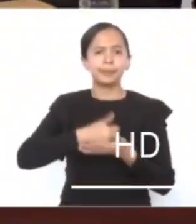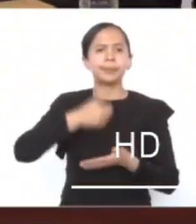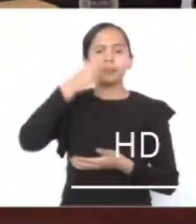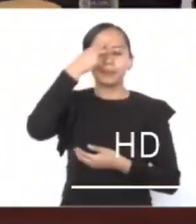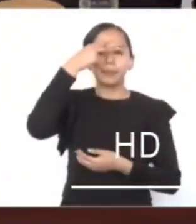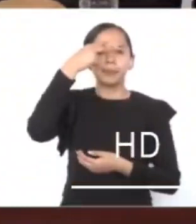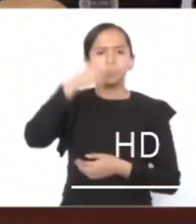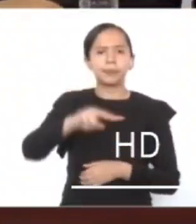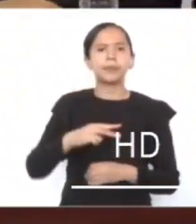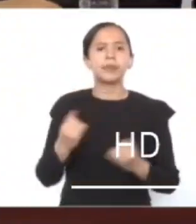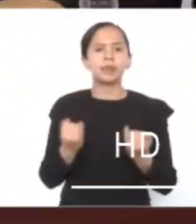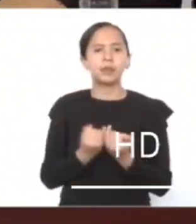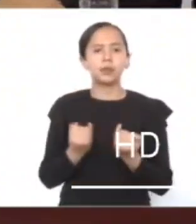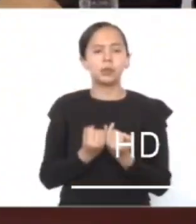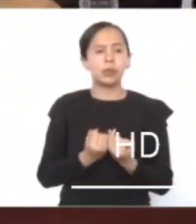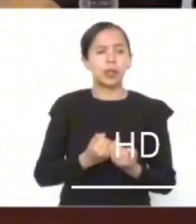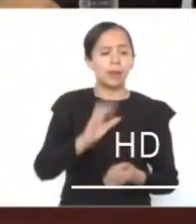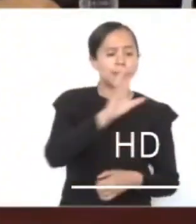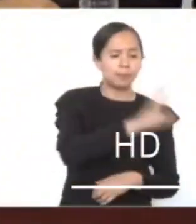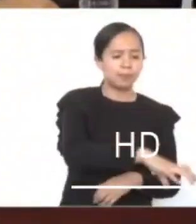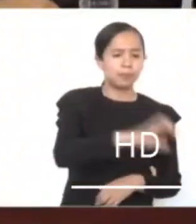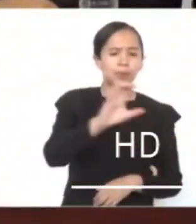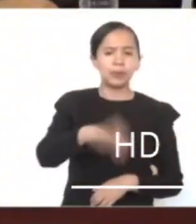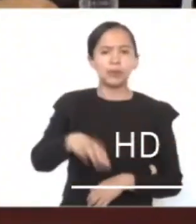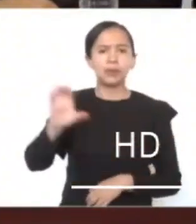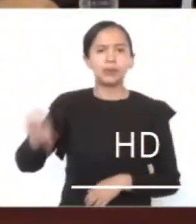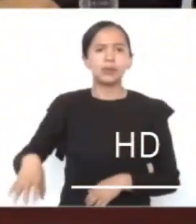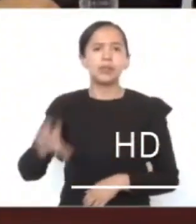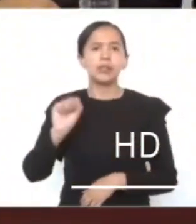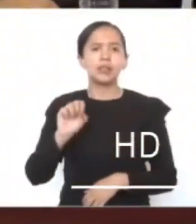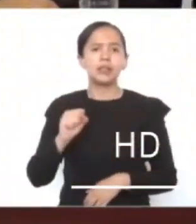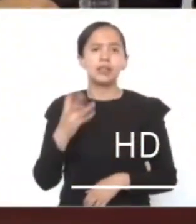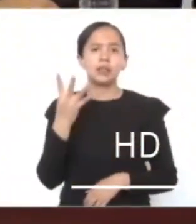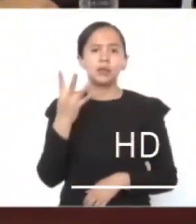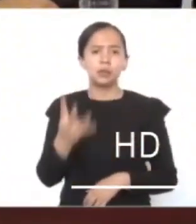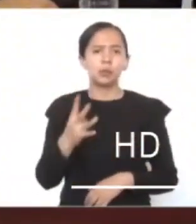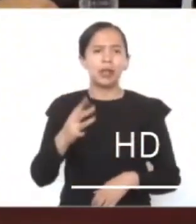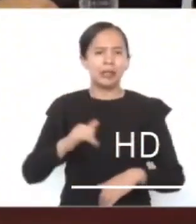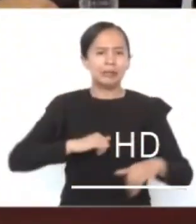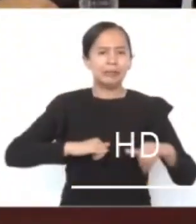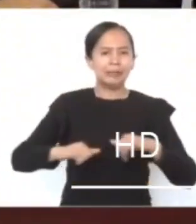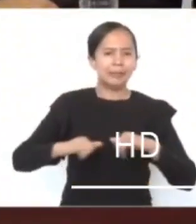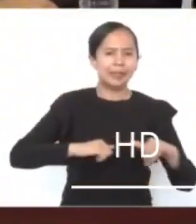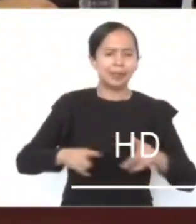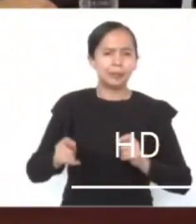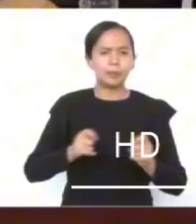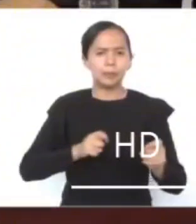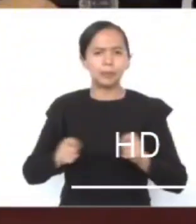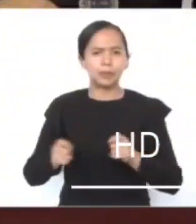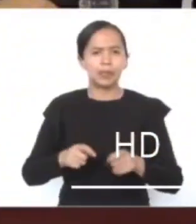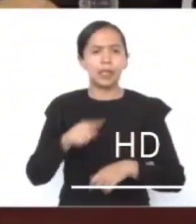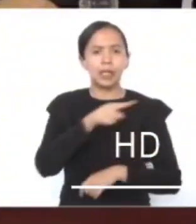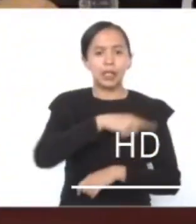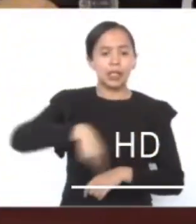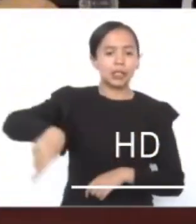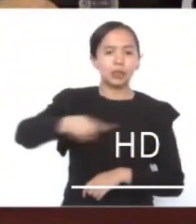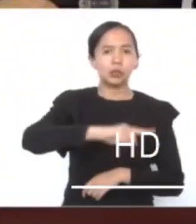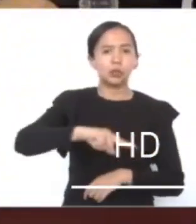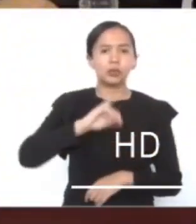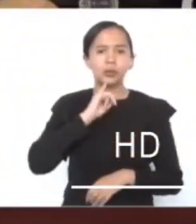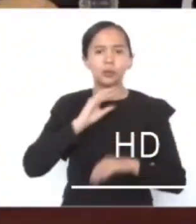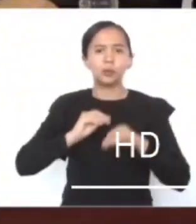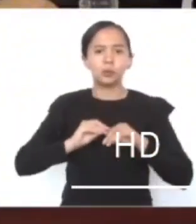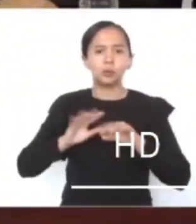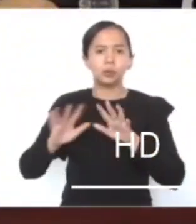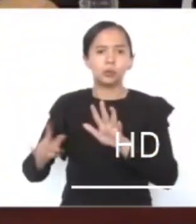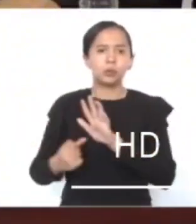México. Se instalaron 64 coordinaciones territoriales, quienes enviaron la información requerida por el Comité